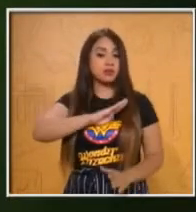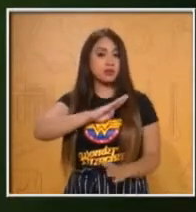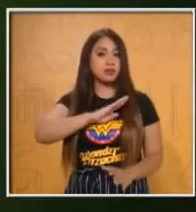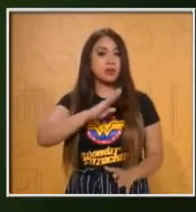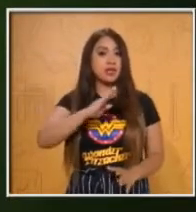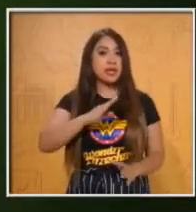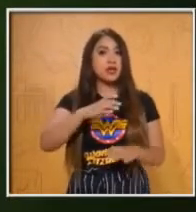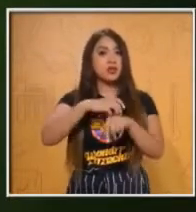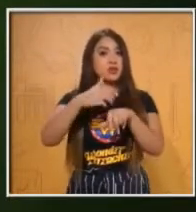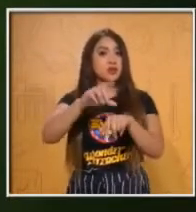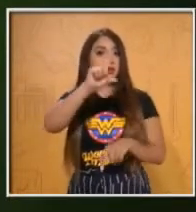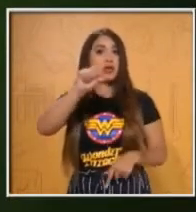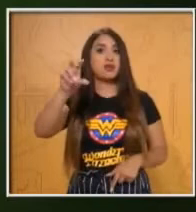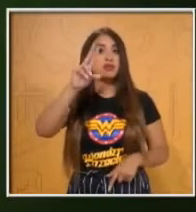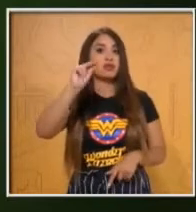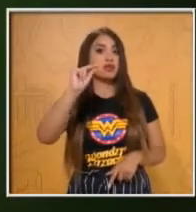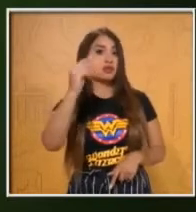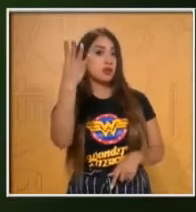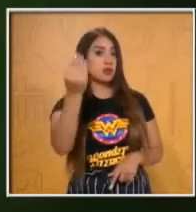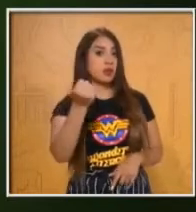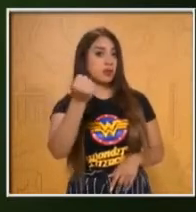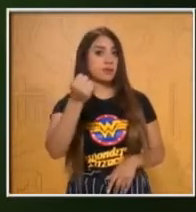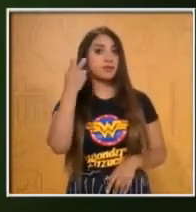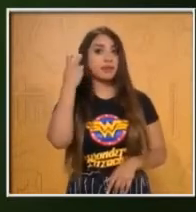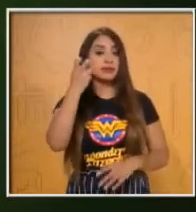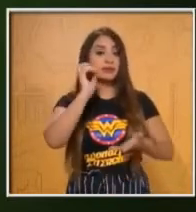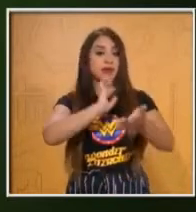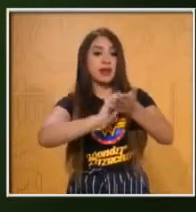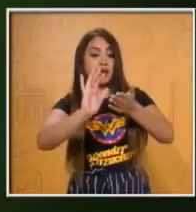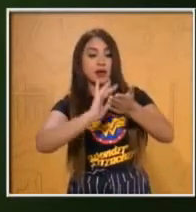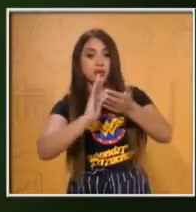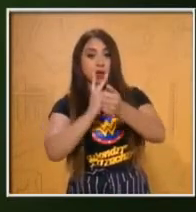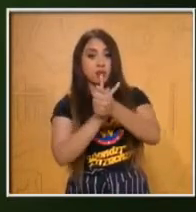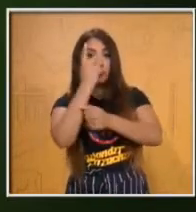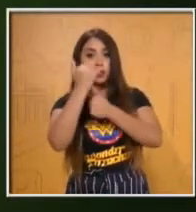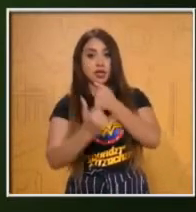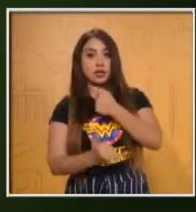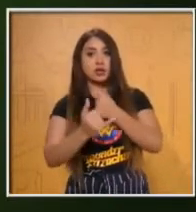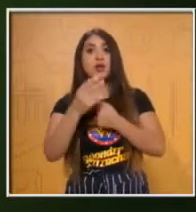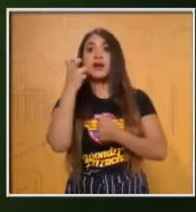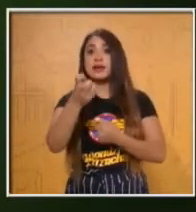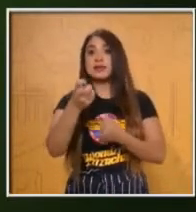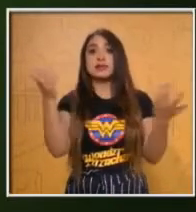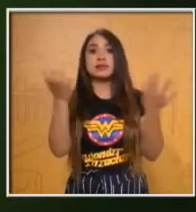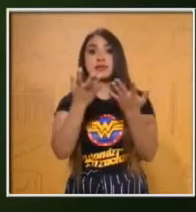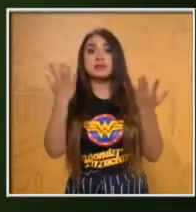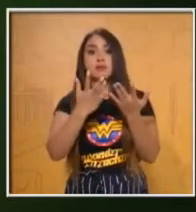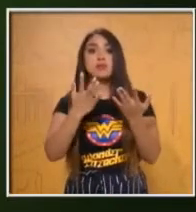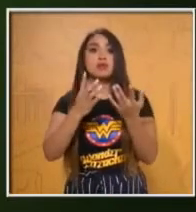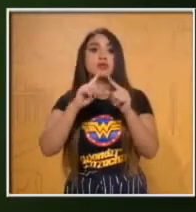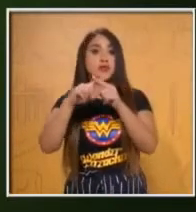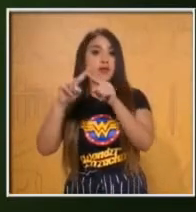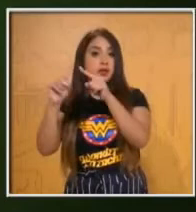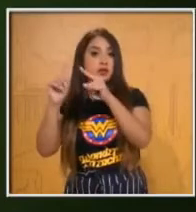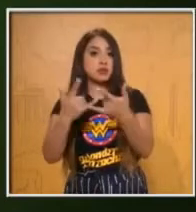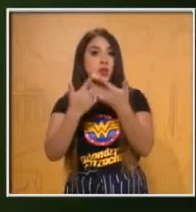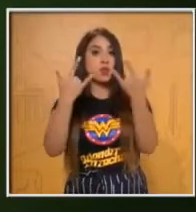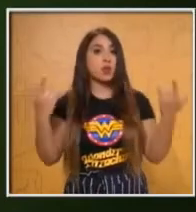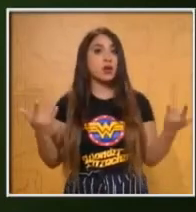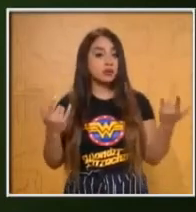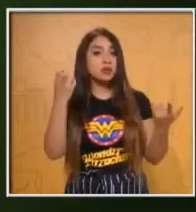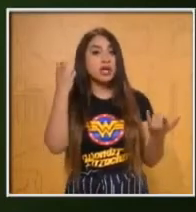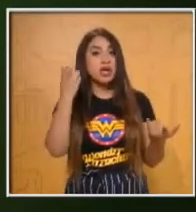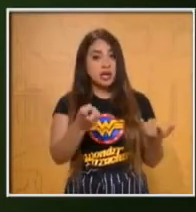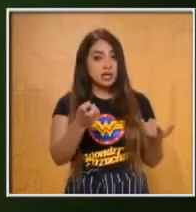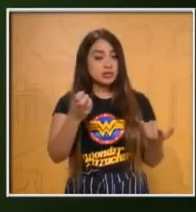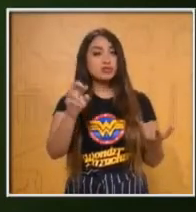página 189. Durante este proyecto estuvimos realizando algunos cuentos. Ustedes, no